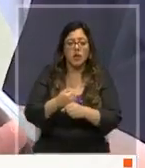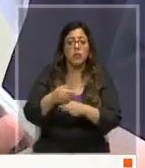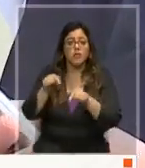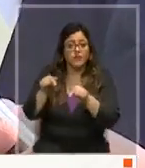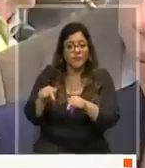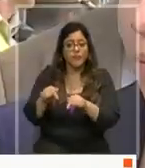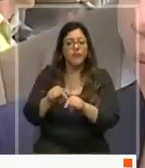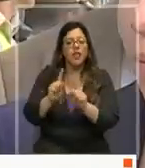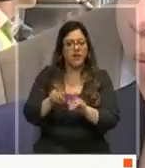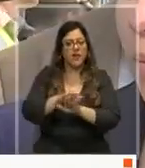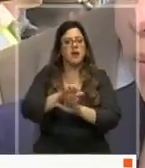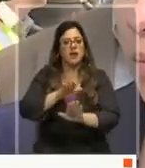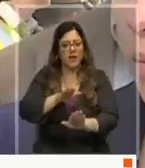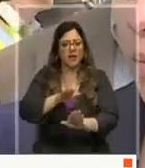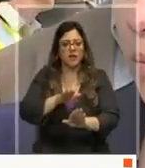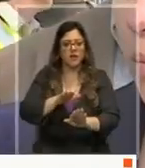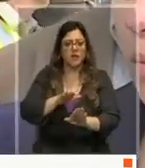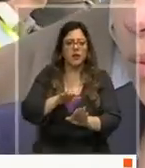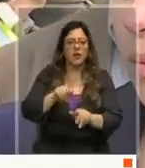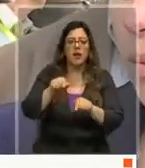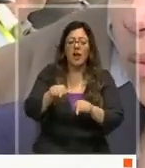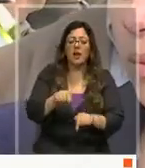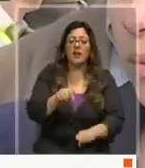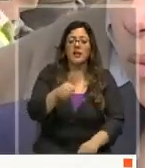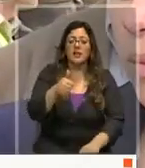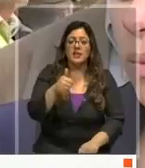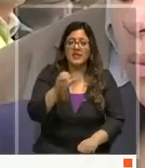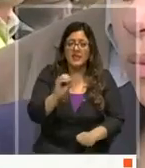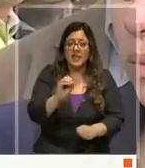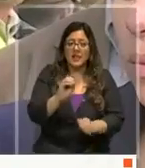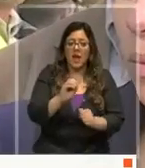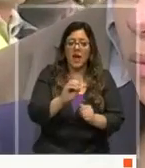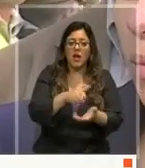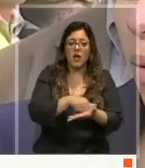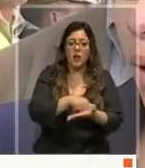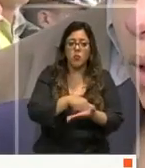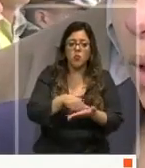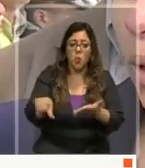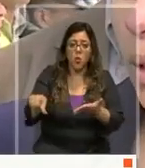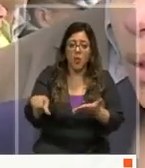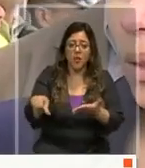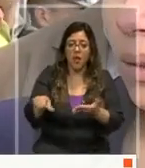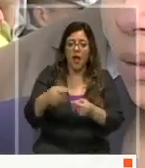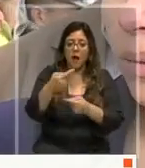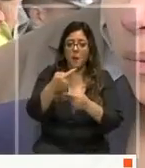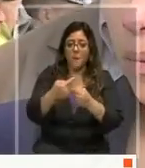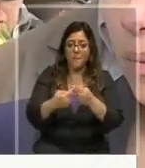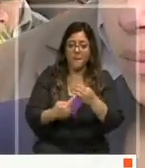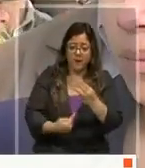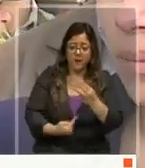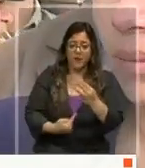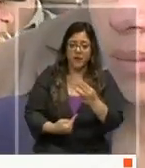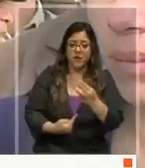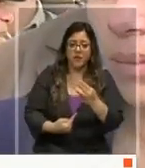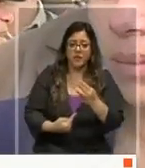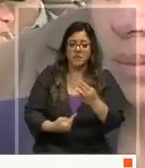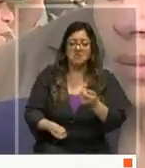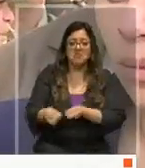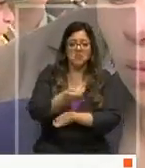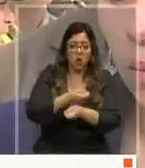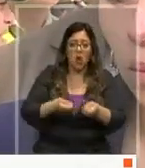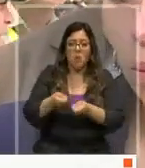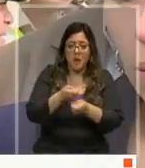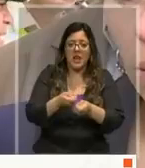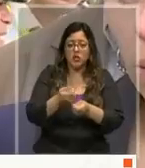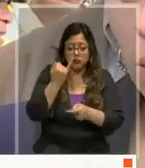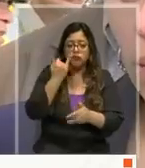tenemos que prevenir. Cerca de 60 infracciones que se han notificado por distintos tipos de incivilidades, comercio ambulante